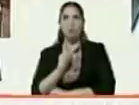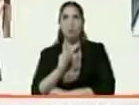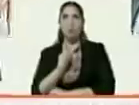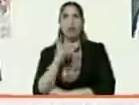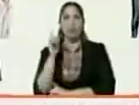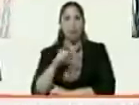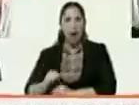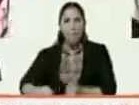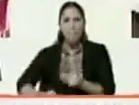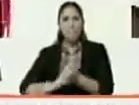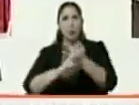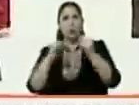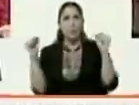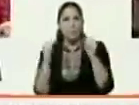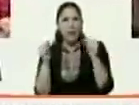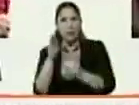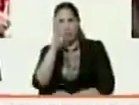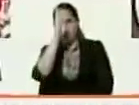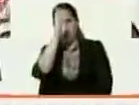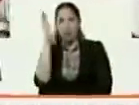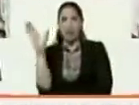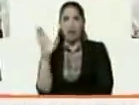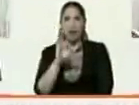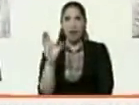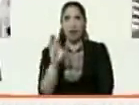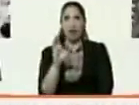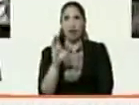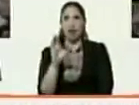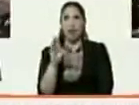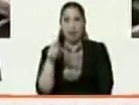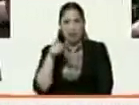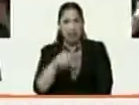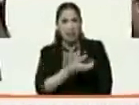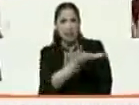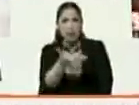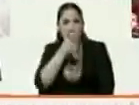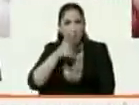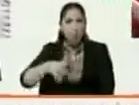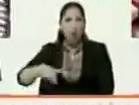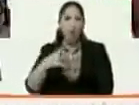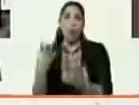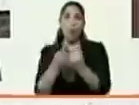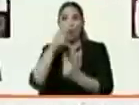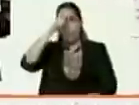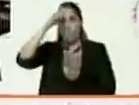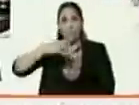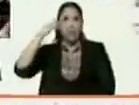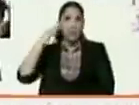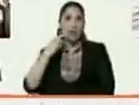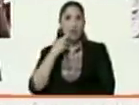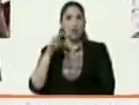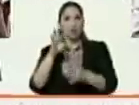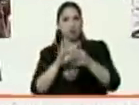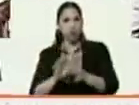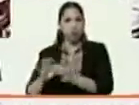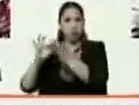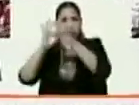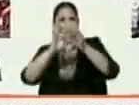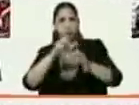Mérida y de Barinas y de Caracas, y este pueblo con la milicia y en perfecta unidad